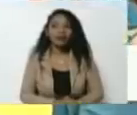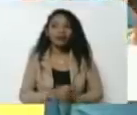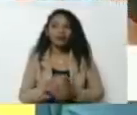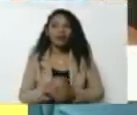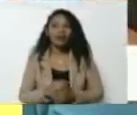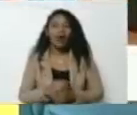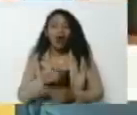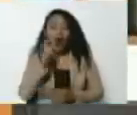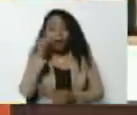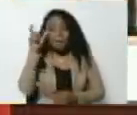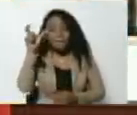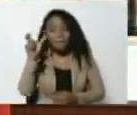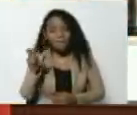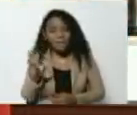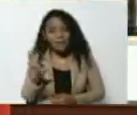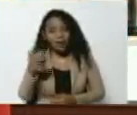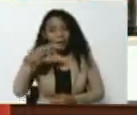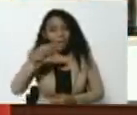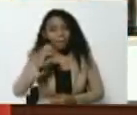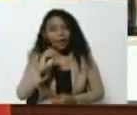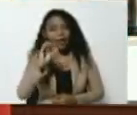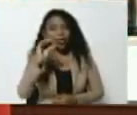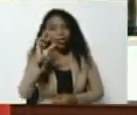¡Pedro Elías Carreño!